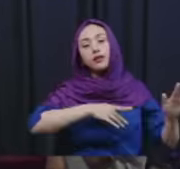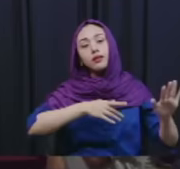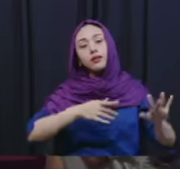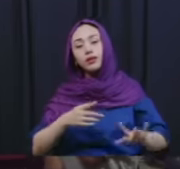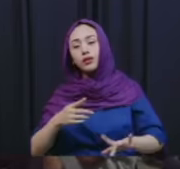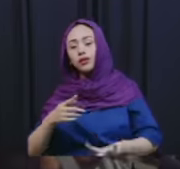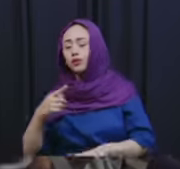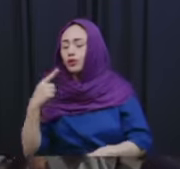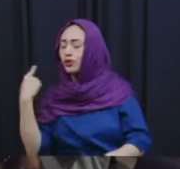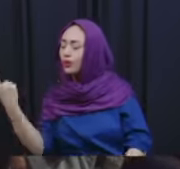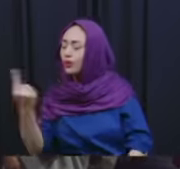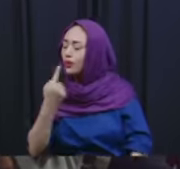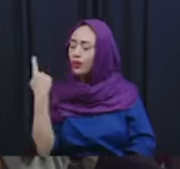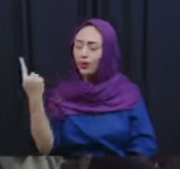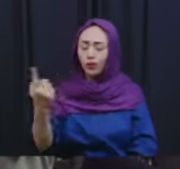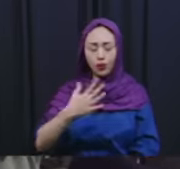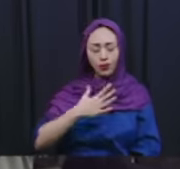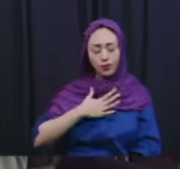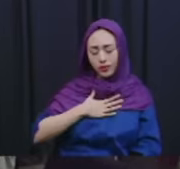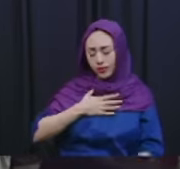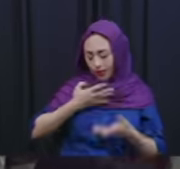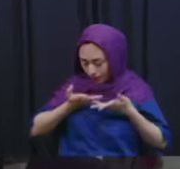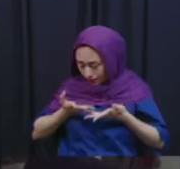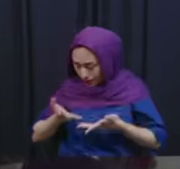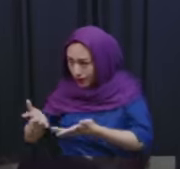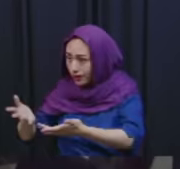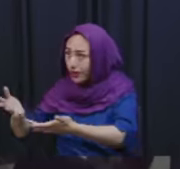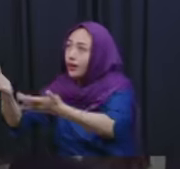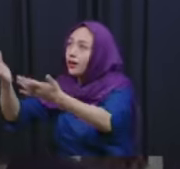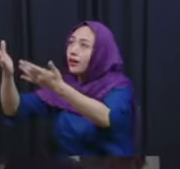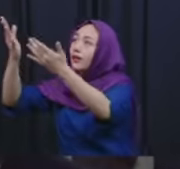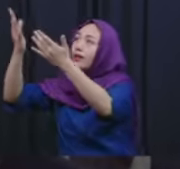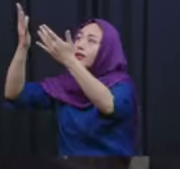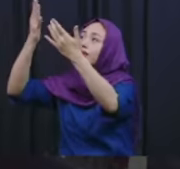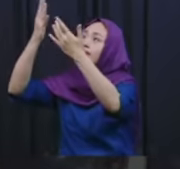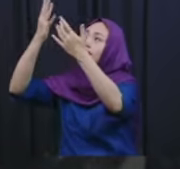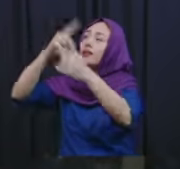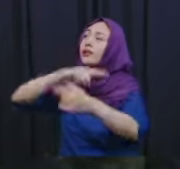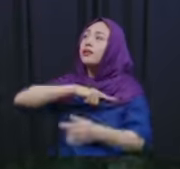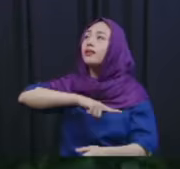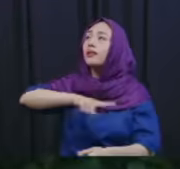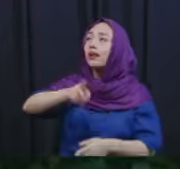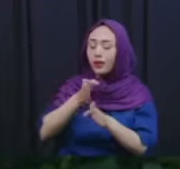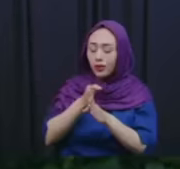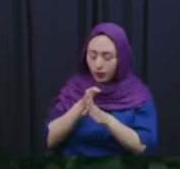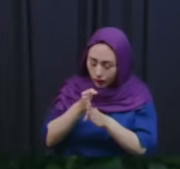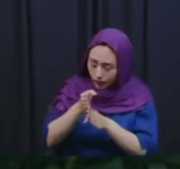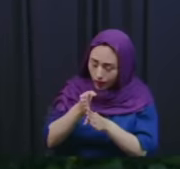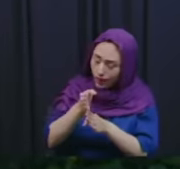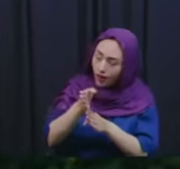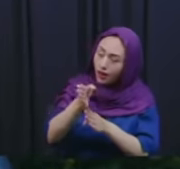con el fin de le